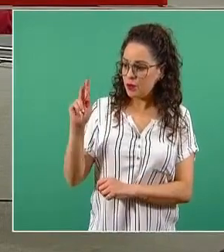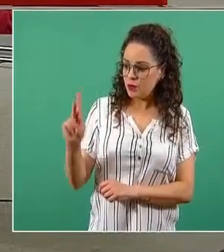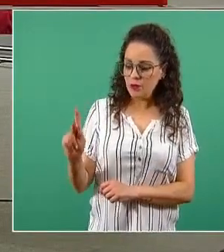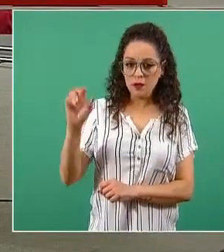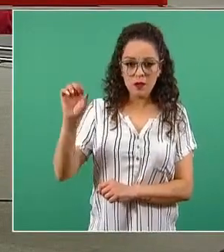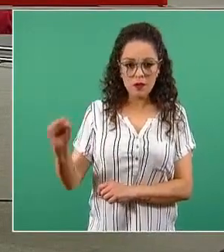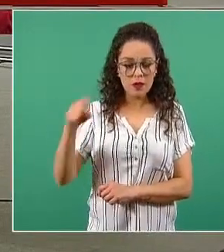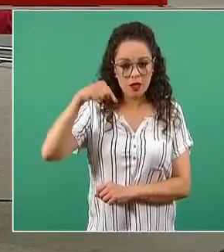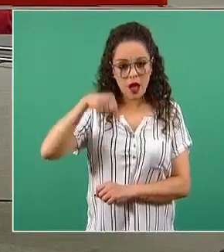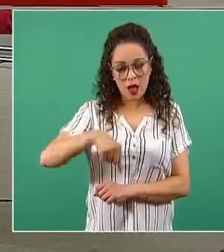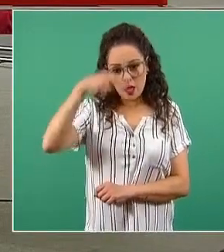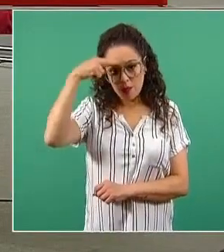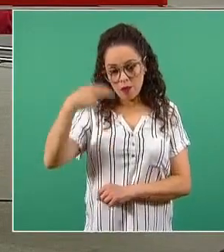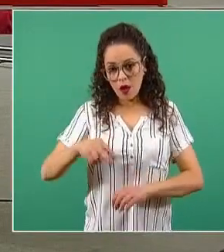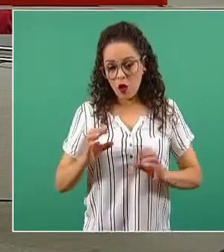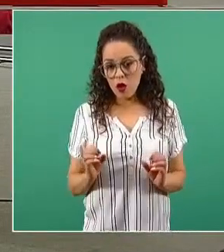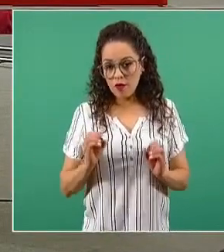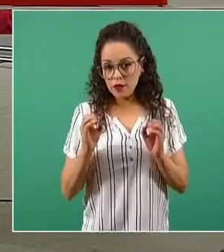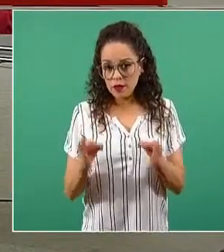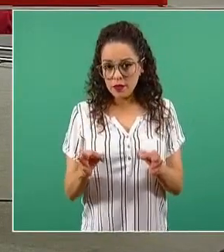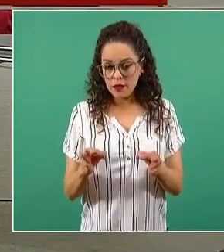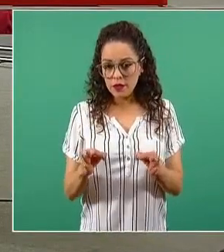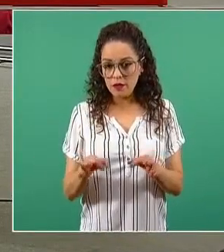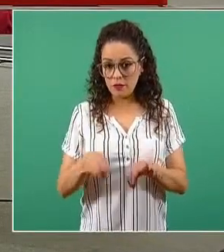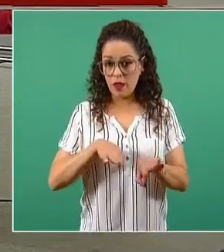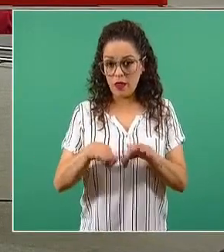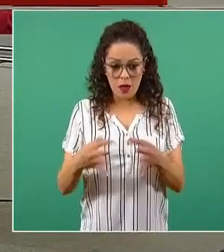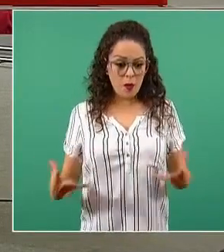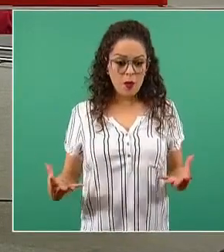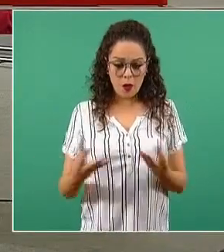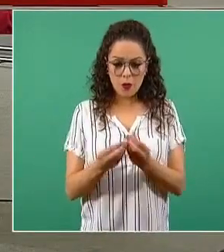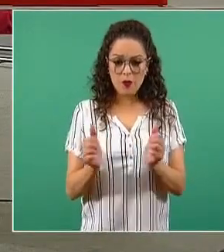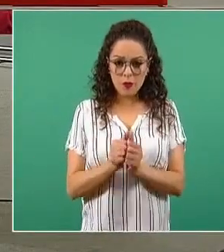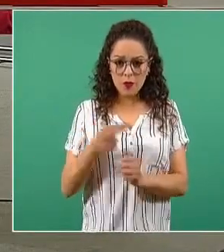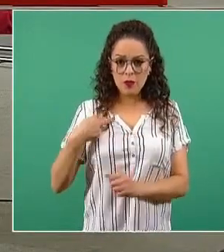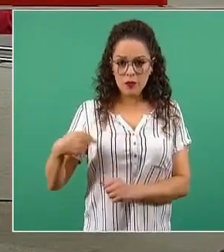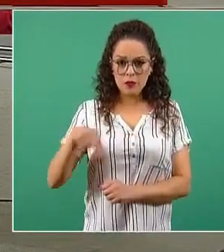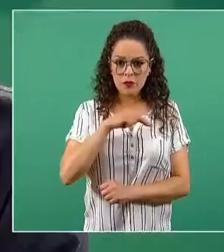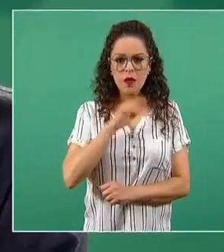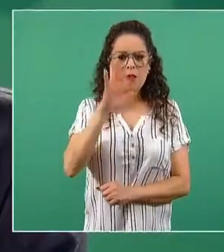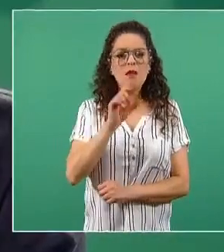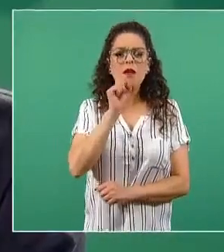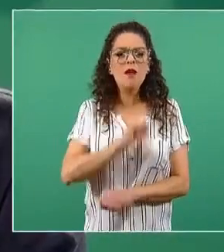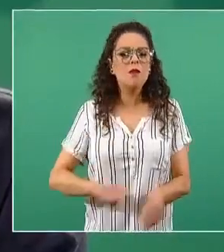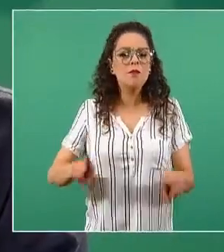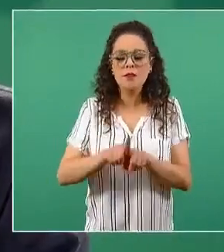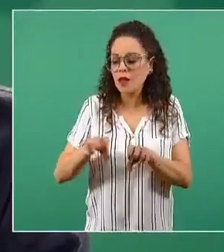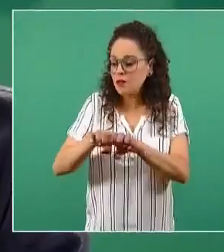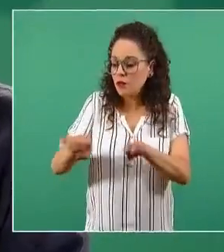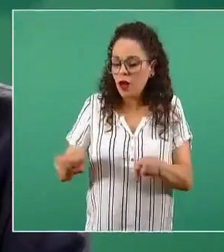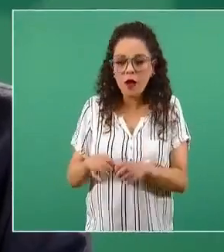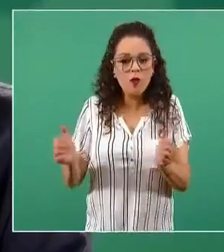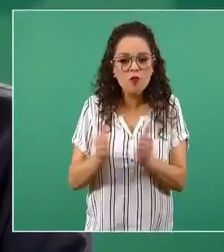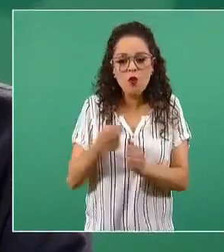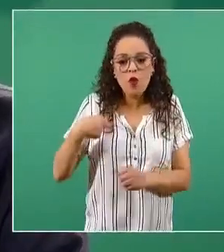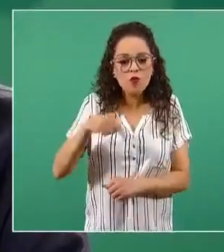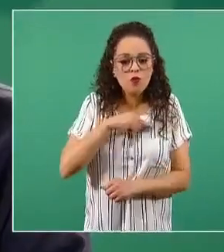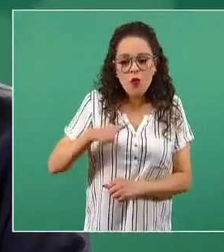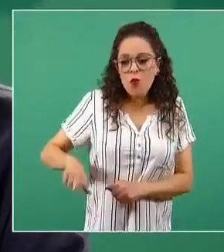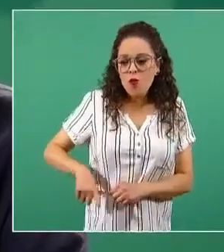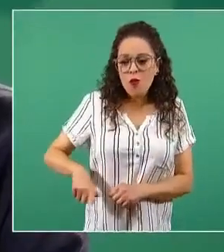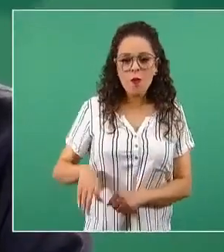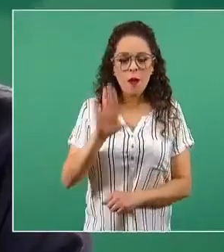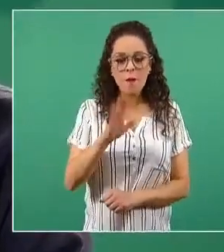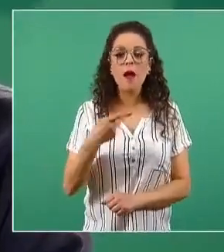Oficina de México que trabajan con nosotros como si fuera el mismo equipo, como si fueran parte de nuestro gobierno, aunque siempre tenemos